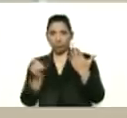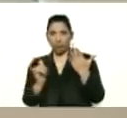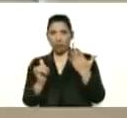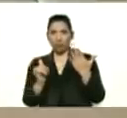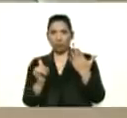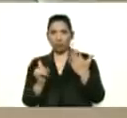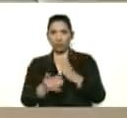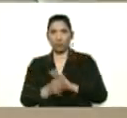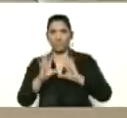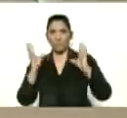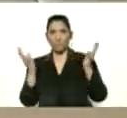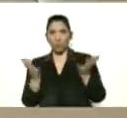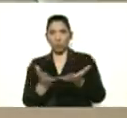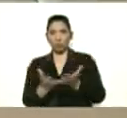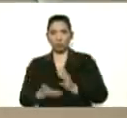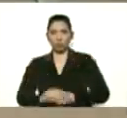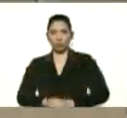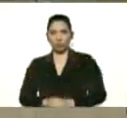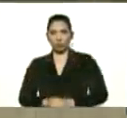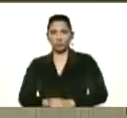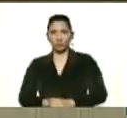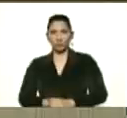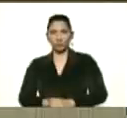en el mundo entero.